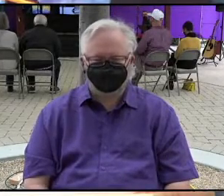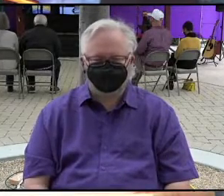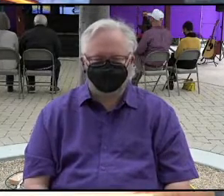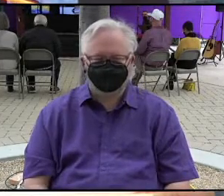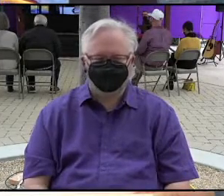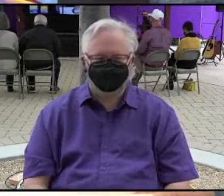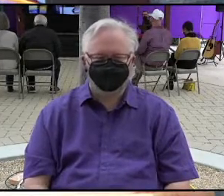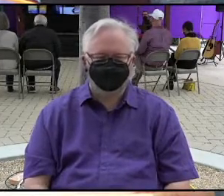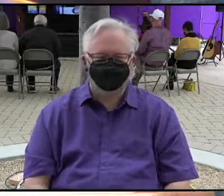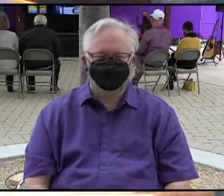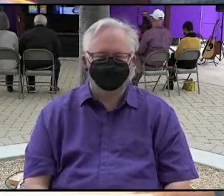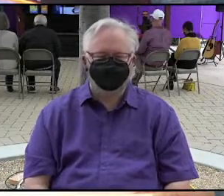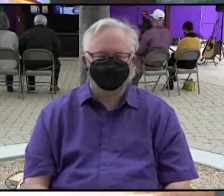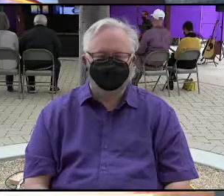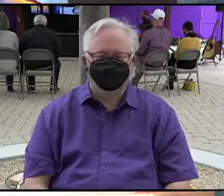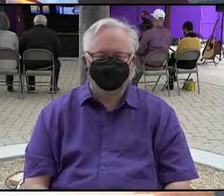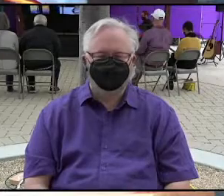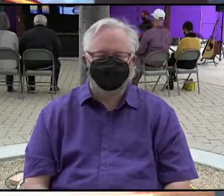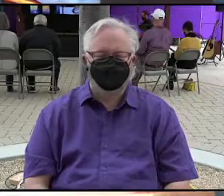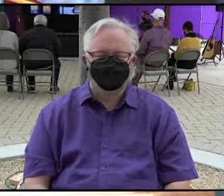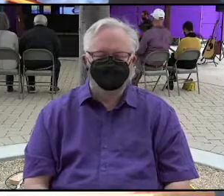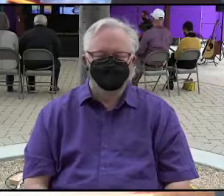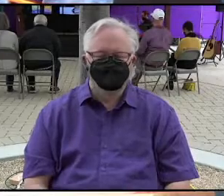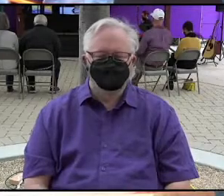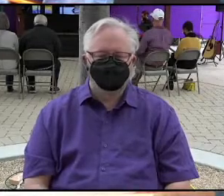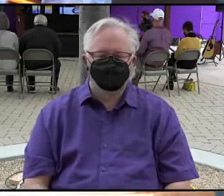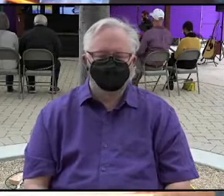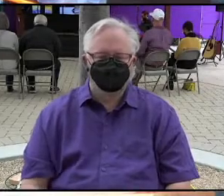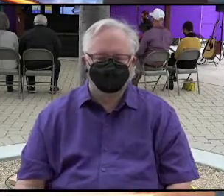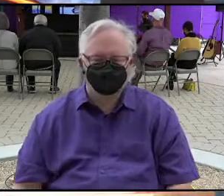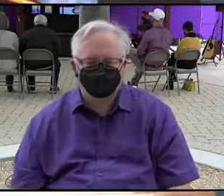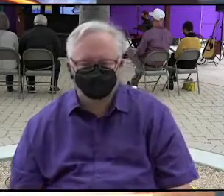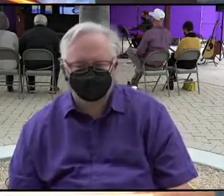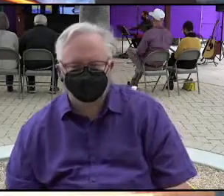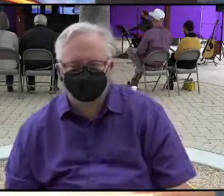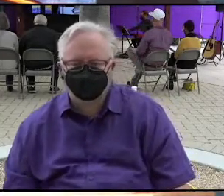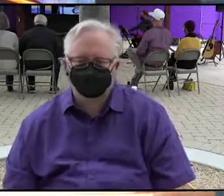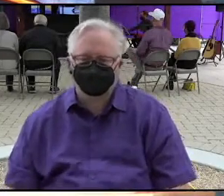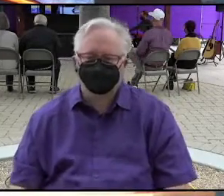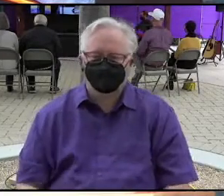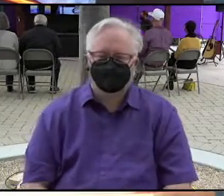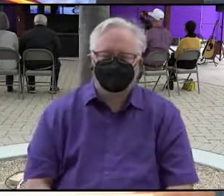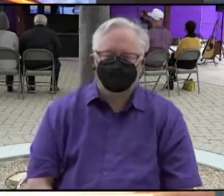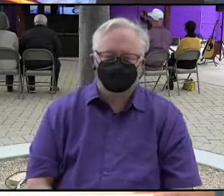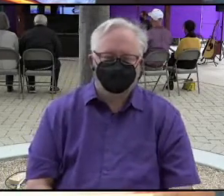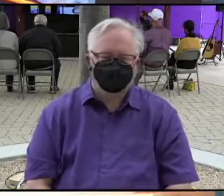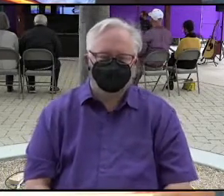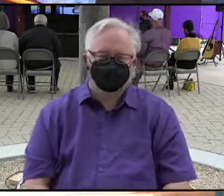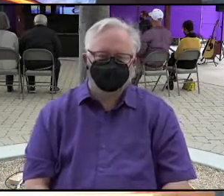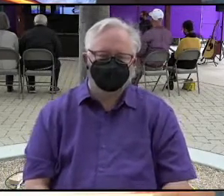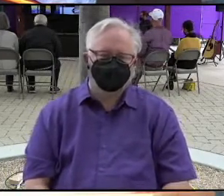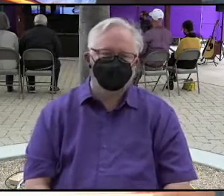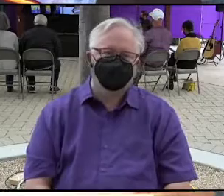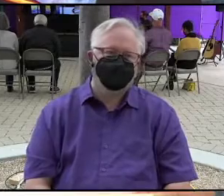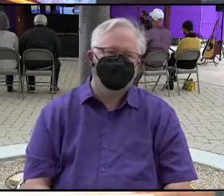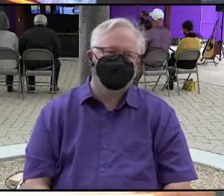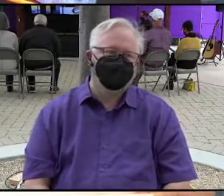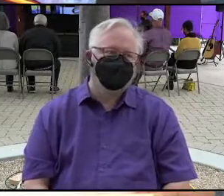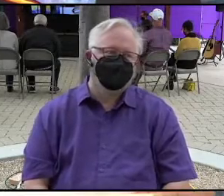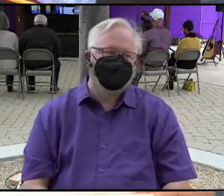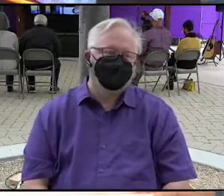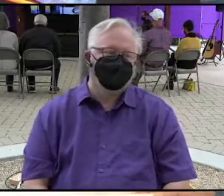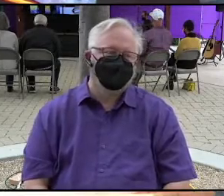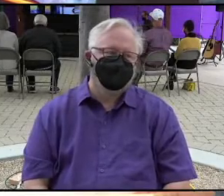quien estará con nosotros hasta fines de junio. Nuestra comunidad es una congregación vital, diversa, multigeneracional y